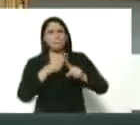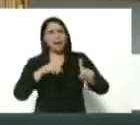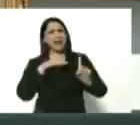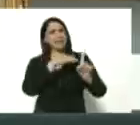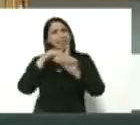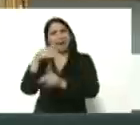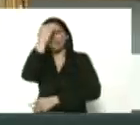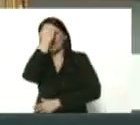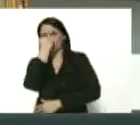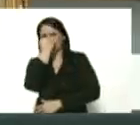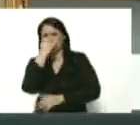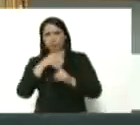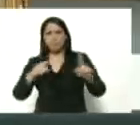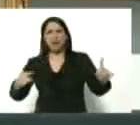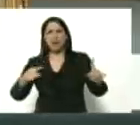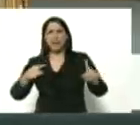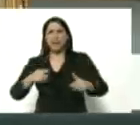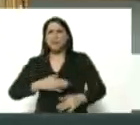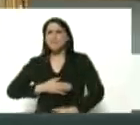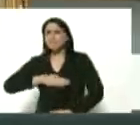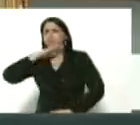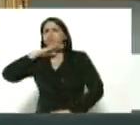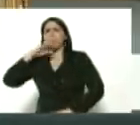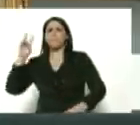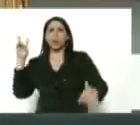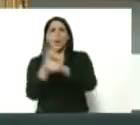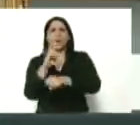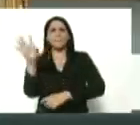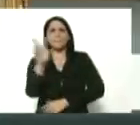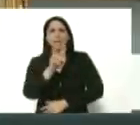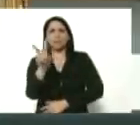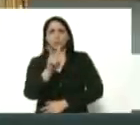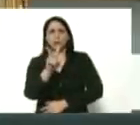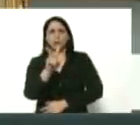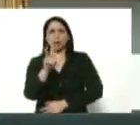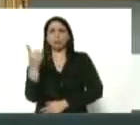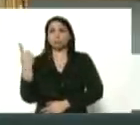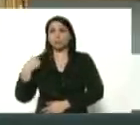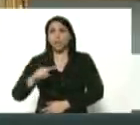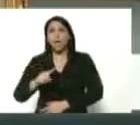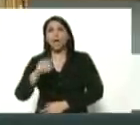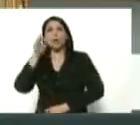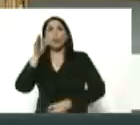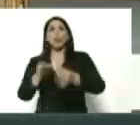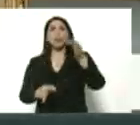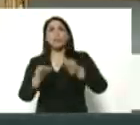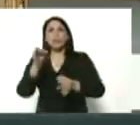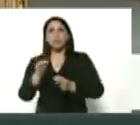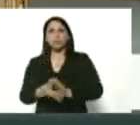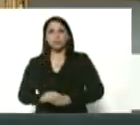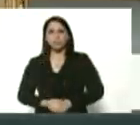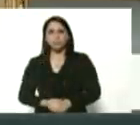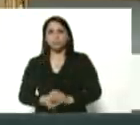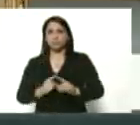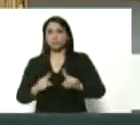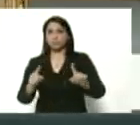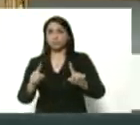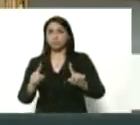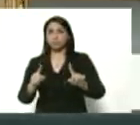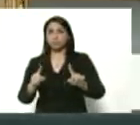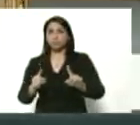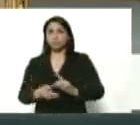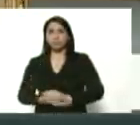terrorista, para llenar de violencia a Venezuela y tener la justificación para otra